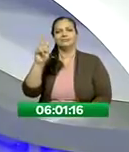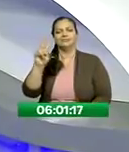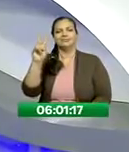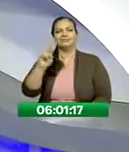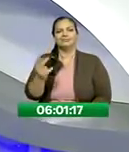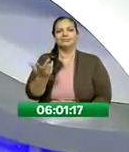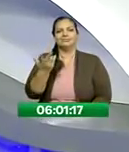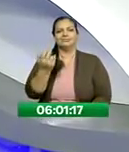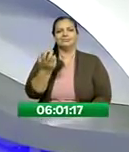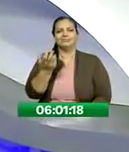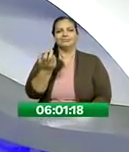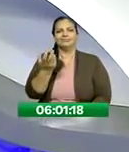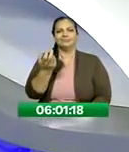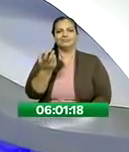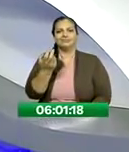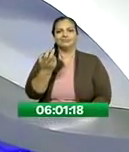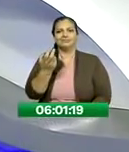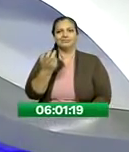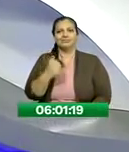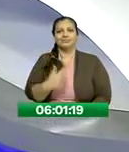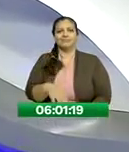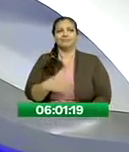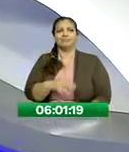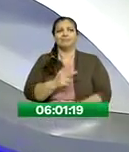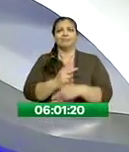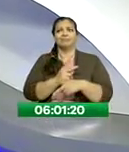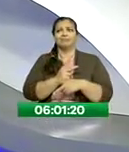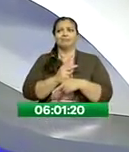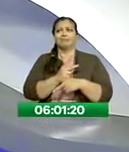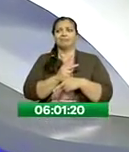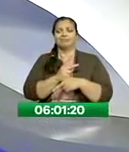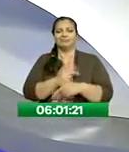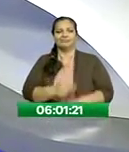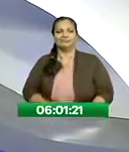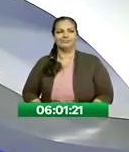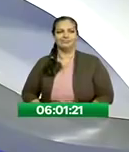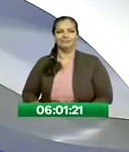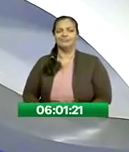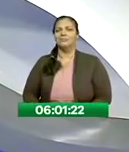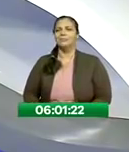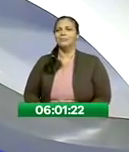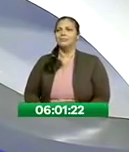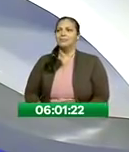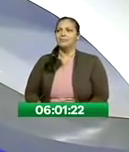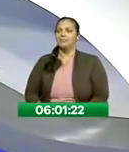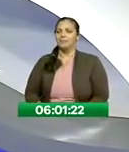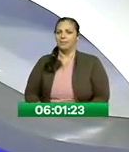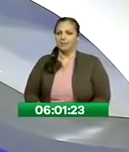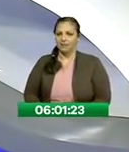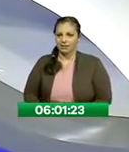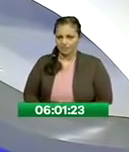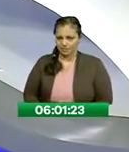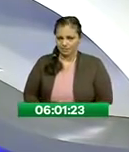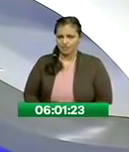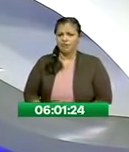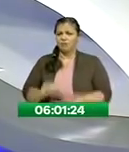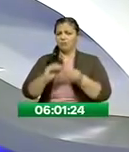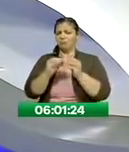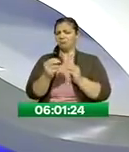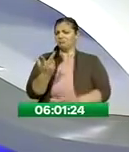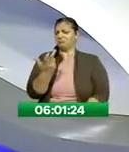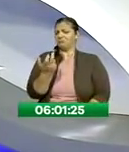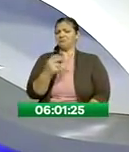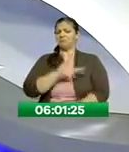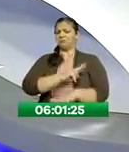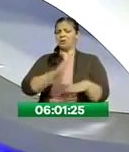Viernes 13 es Jason. ¿Y martes 13 quién era? Tú. Bueno, igual, el 13 no es mal número, es un número más que está en la lista de